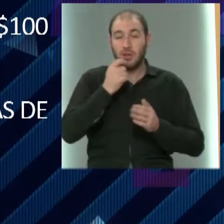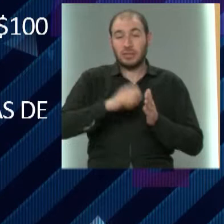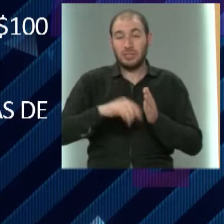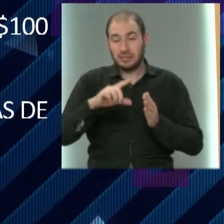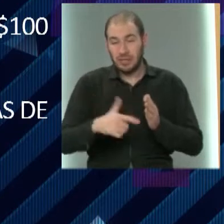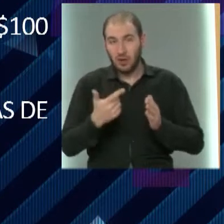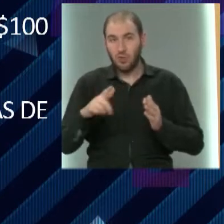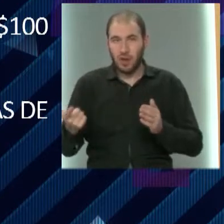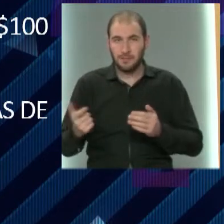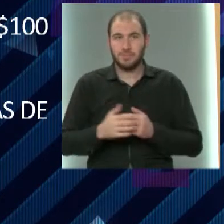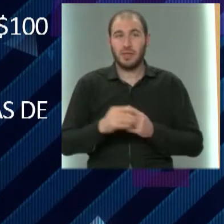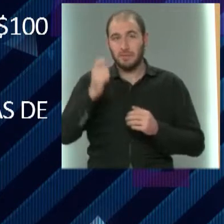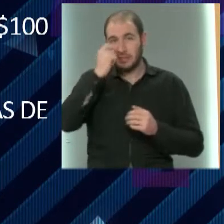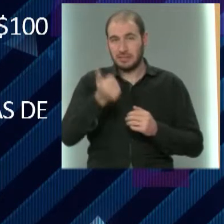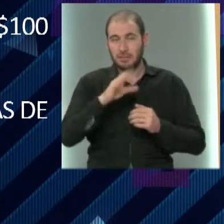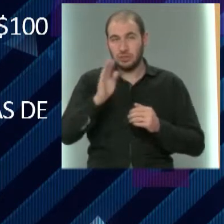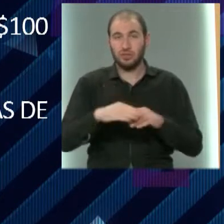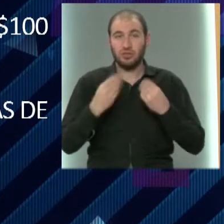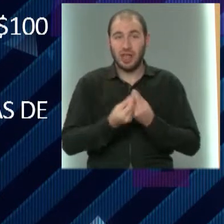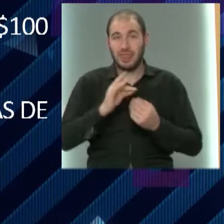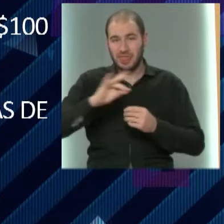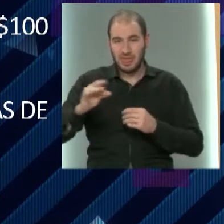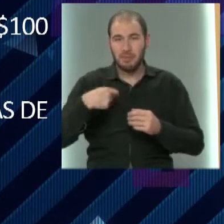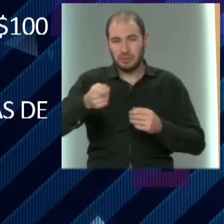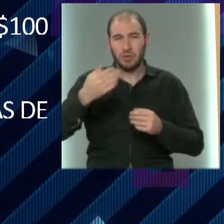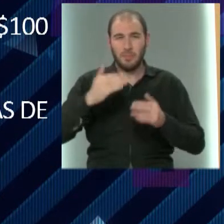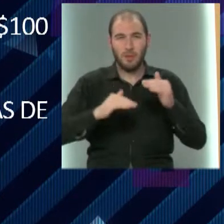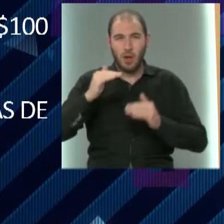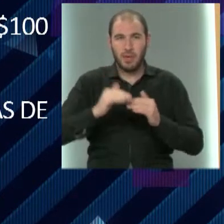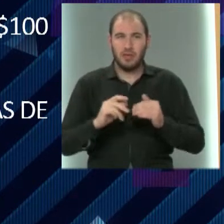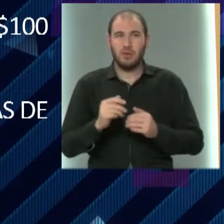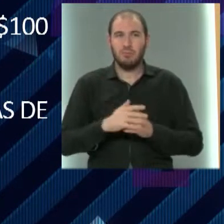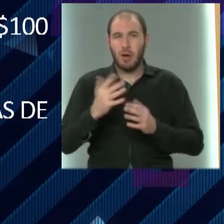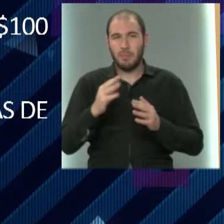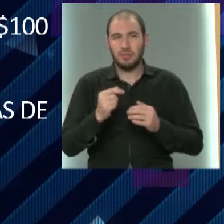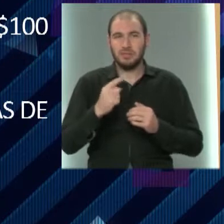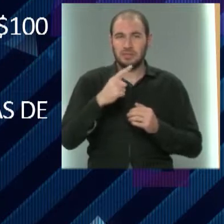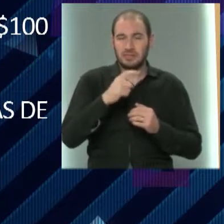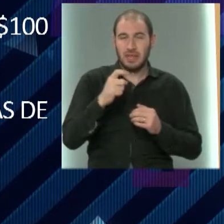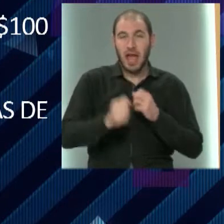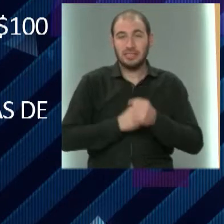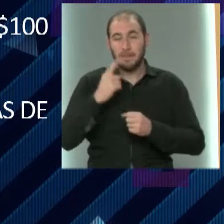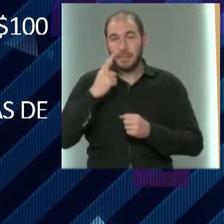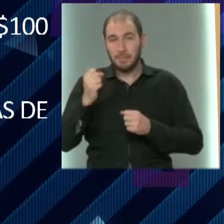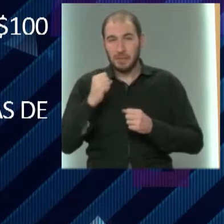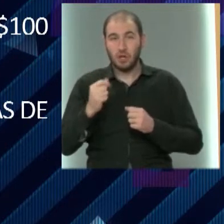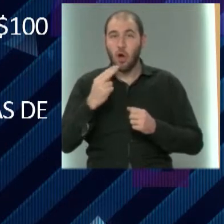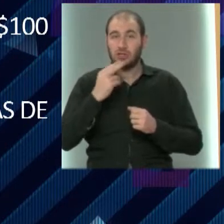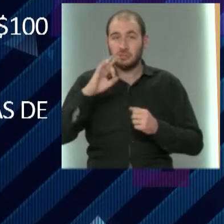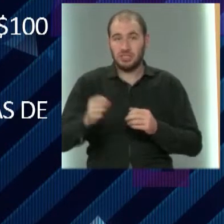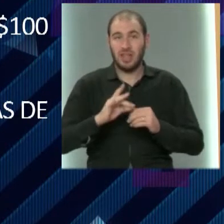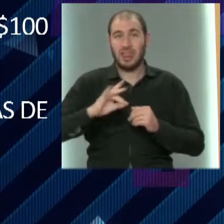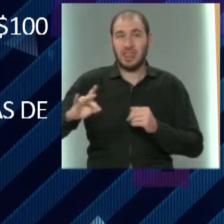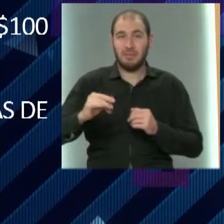escritura. En números, el 26% de deudores deben cuotas mensuales promedio de 100 a 1.000 pesos y el 11% son los